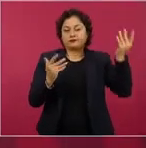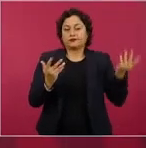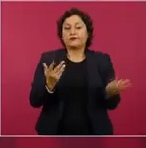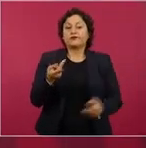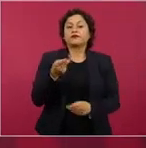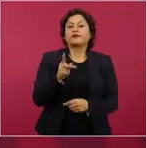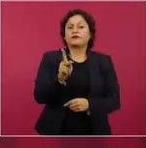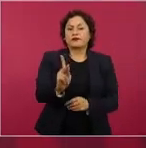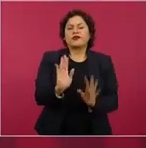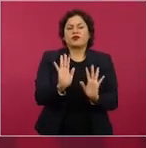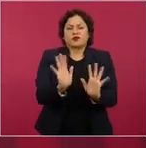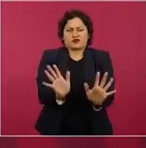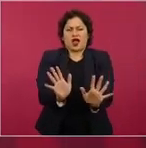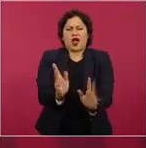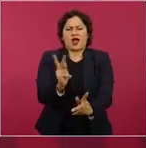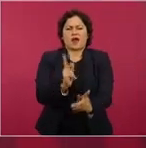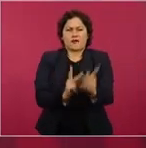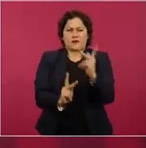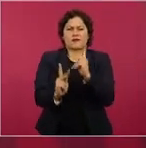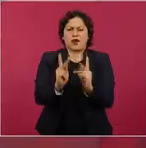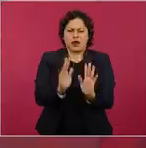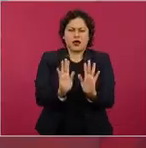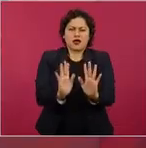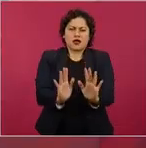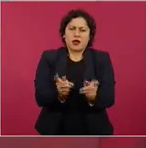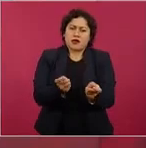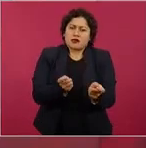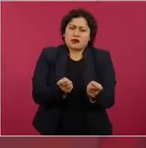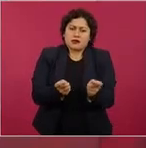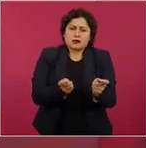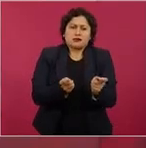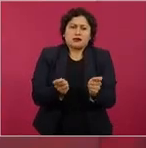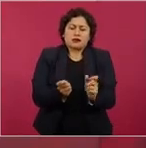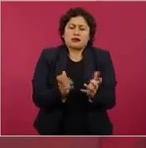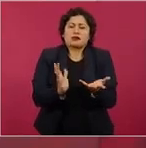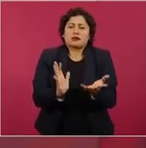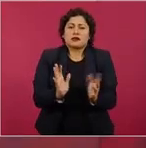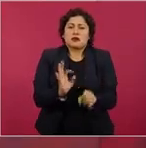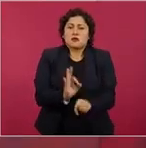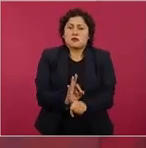la normalidad. Está estable, estamos